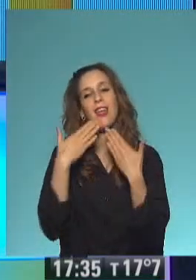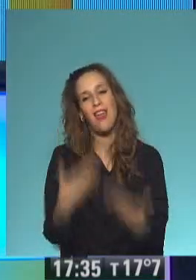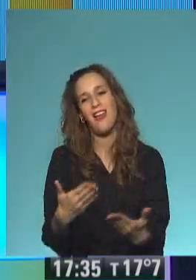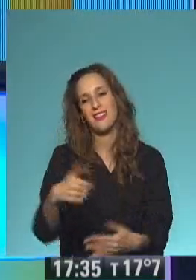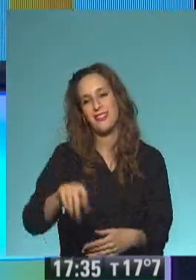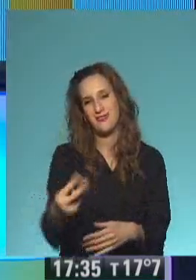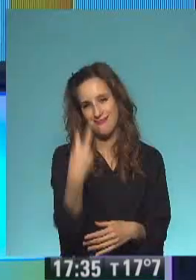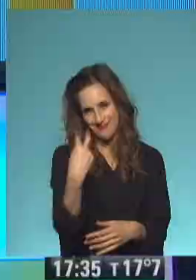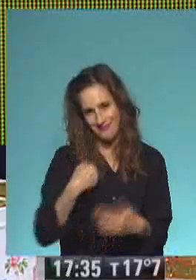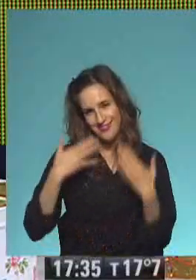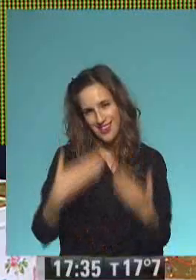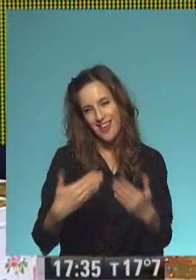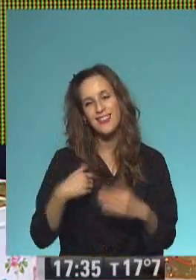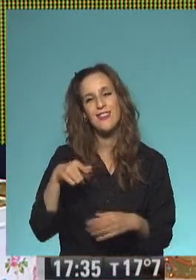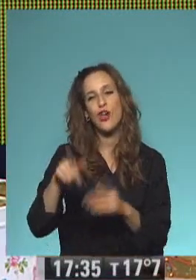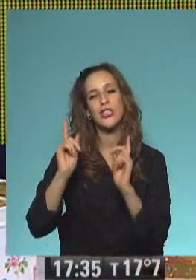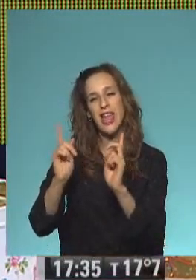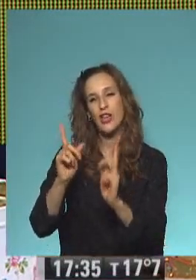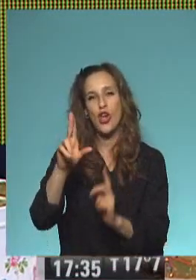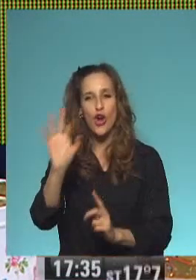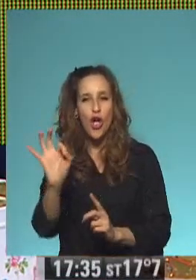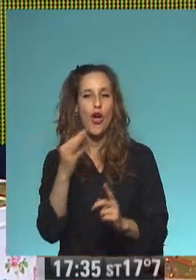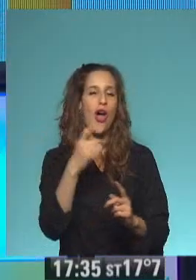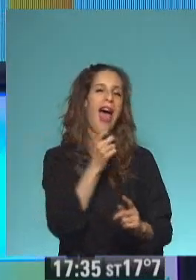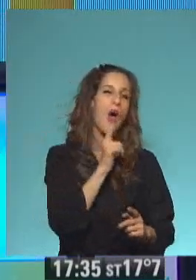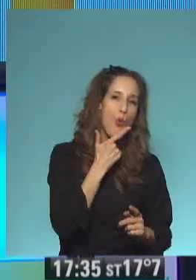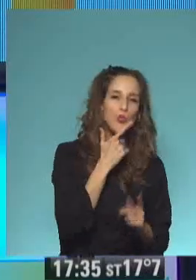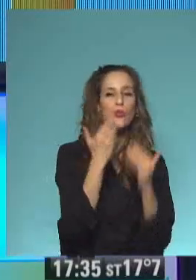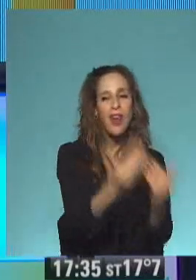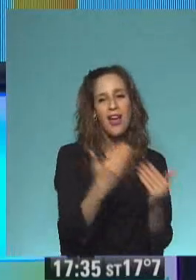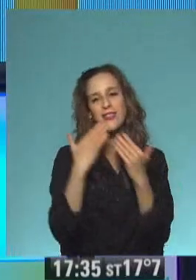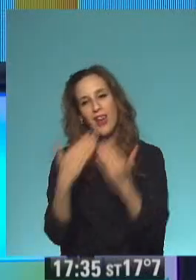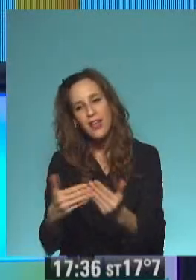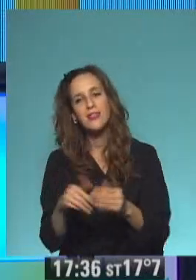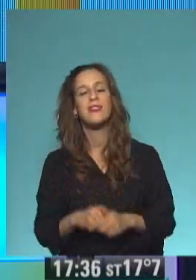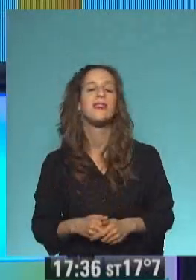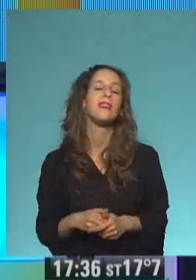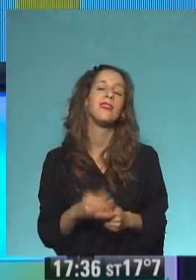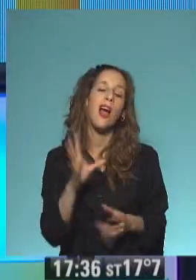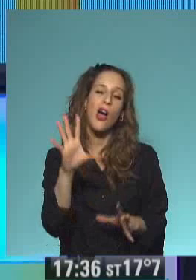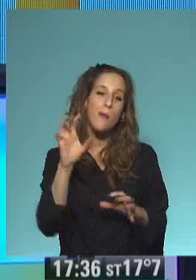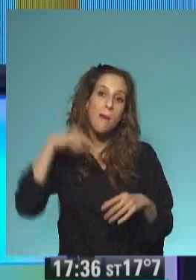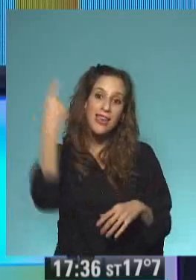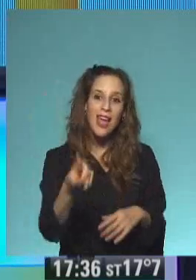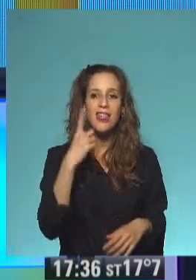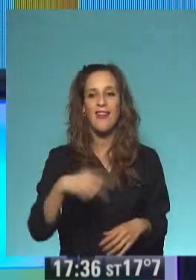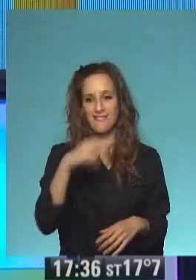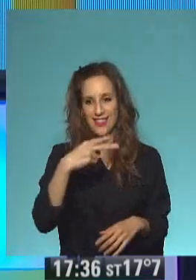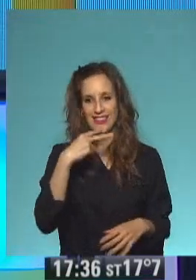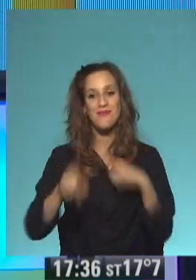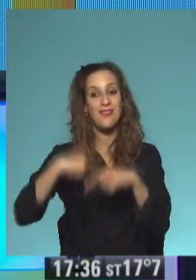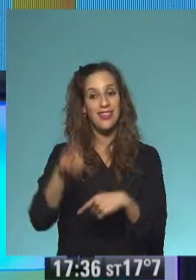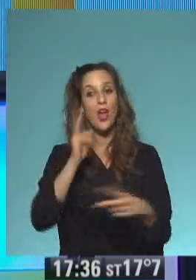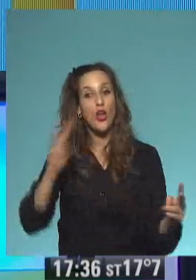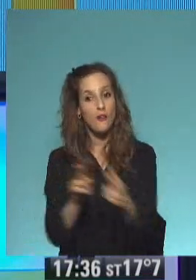estar del otro lado. Muchísimas gracias, señor Ro. Muchísimas gracias a Agus. Por favor. Y no se olviden que mañana es viernes, así que mañana nos